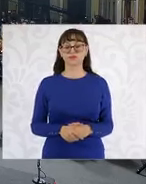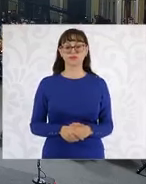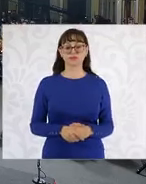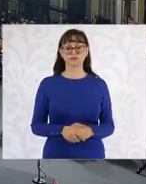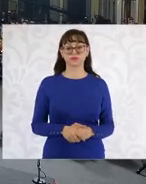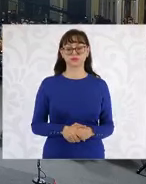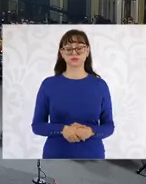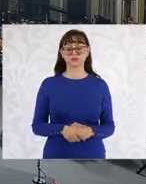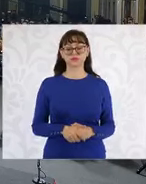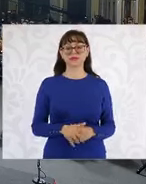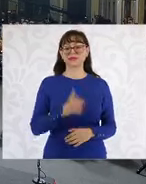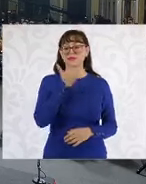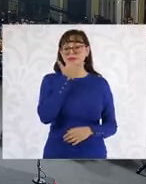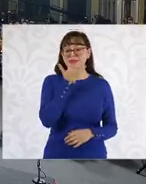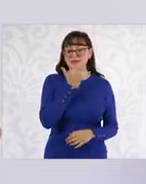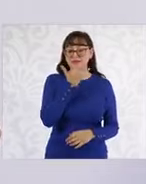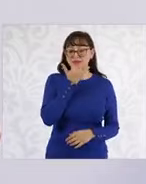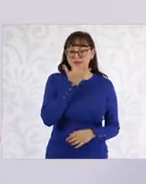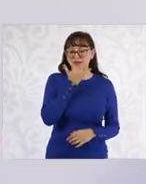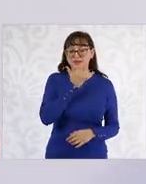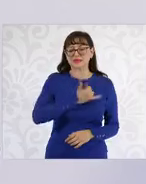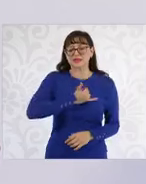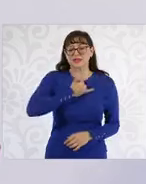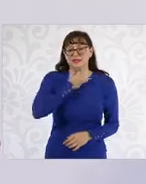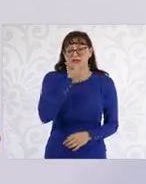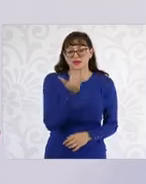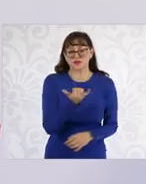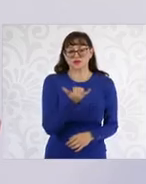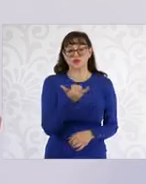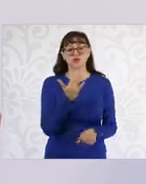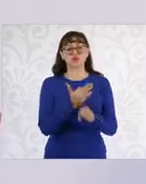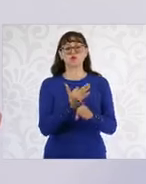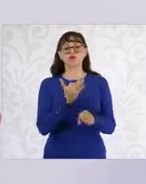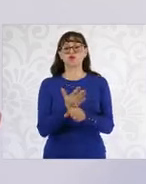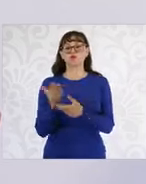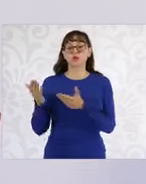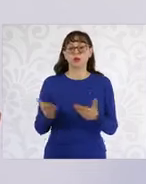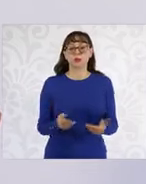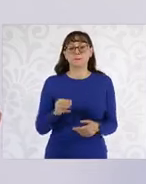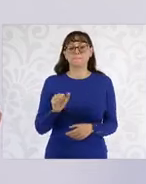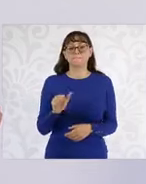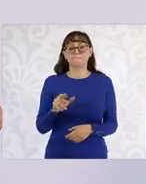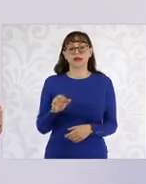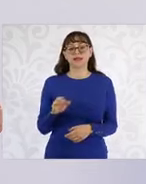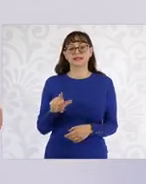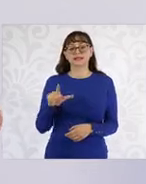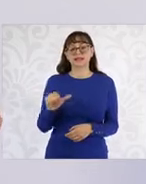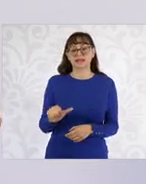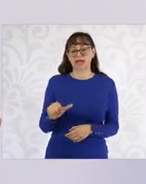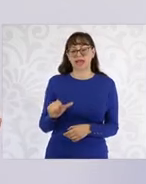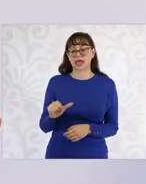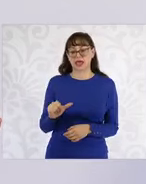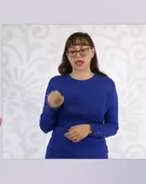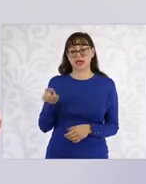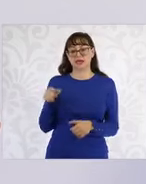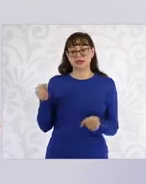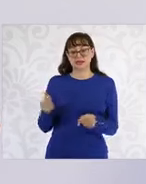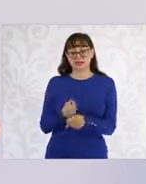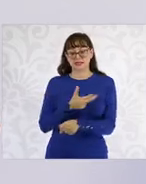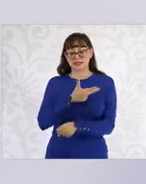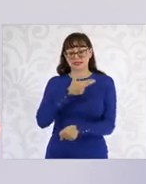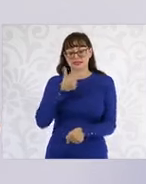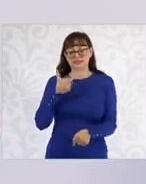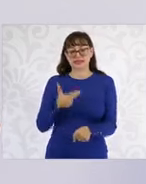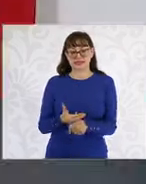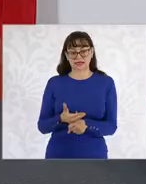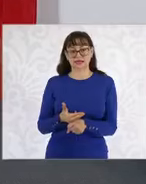delictivos los va a presentar Marcela Figueroa, que es la secretaria ejecutiva del Sistema Nacional de